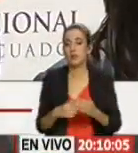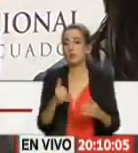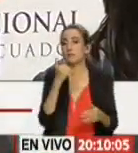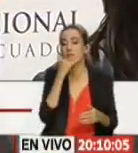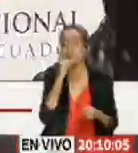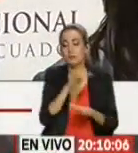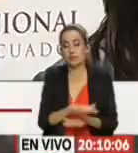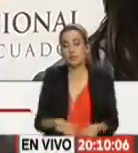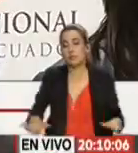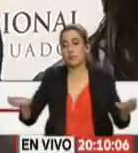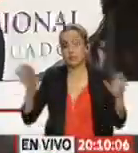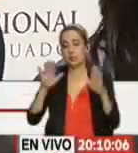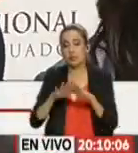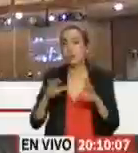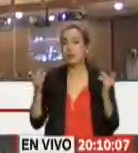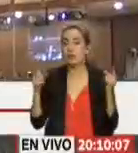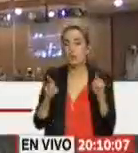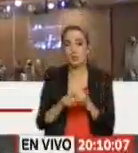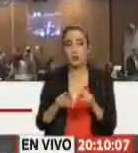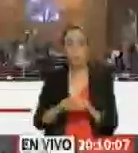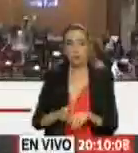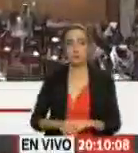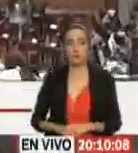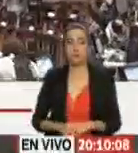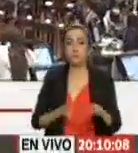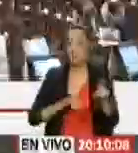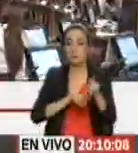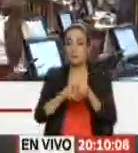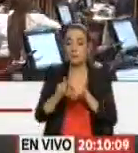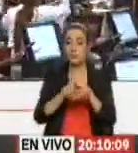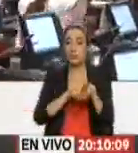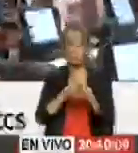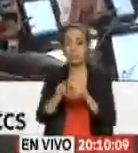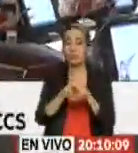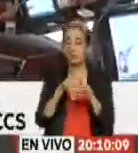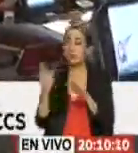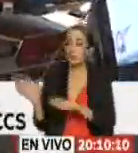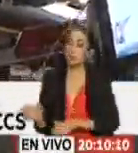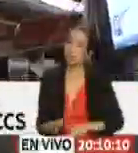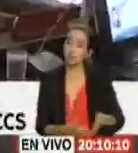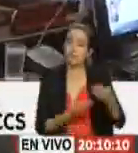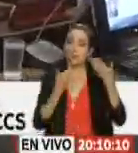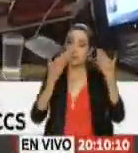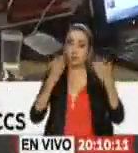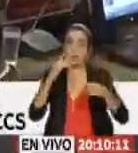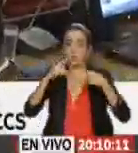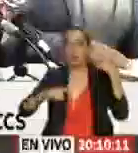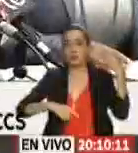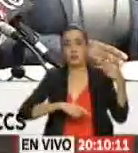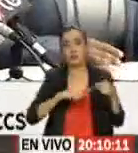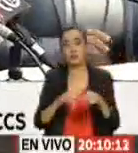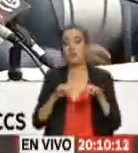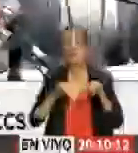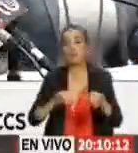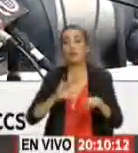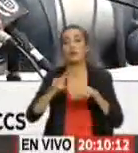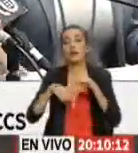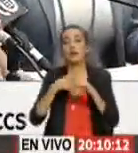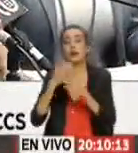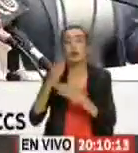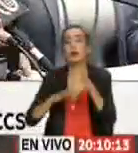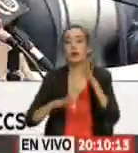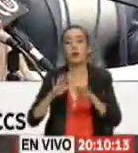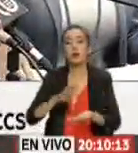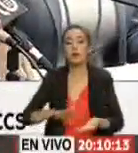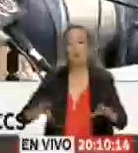pueblo ecuatoriano y en referéndum. Competencias como la de designar a las autoridades de control a criterio de los miembros de Suma deberían regresar al